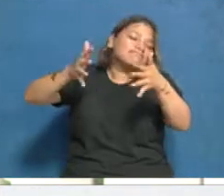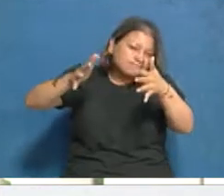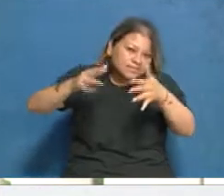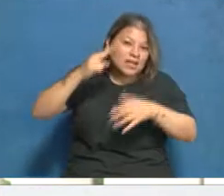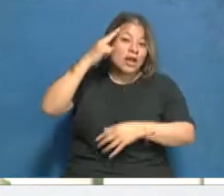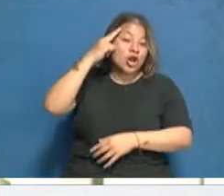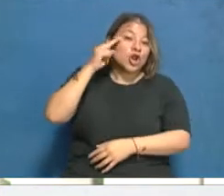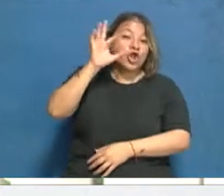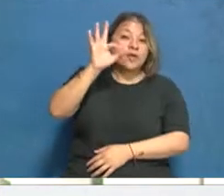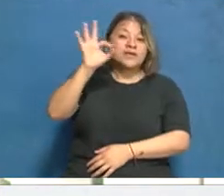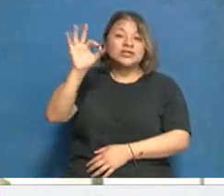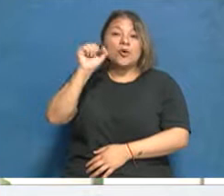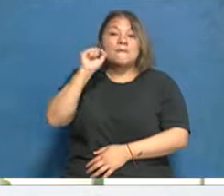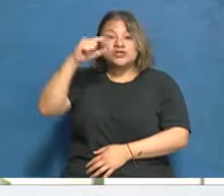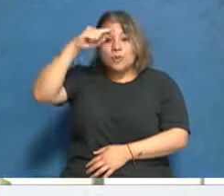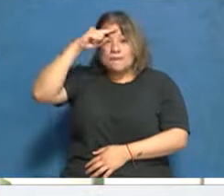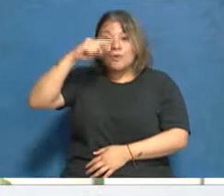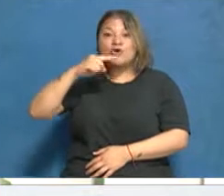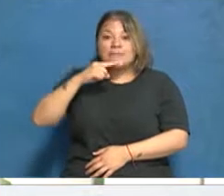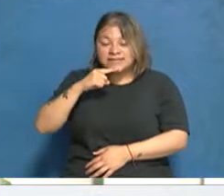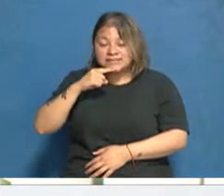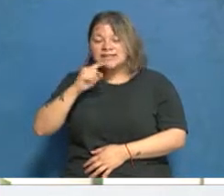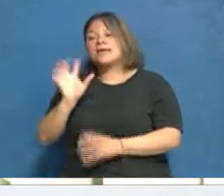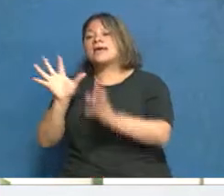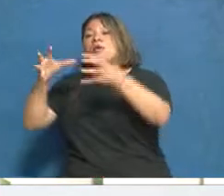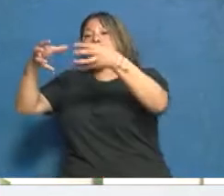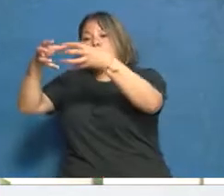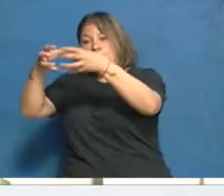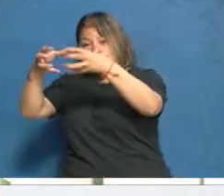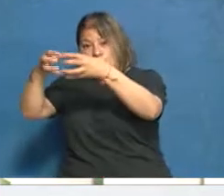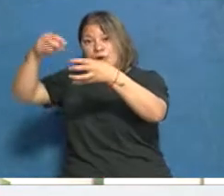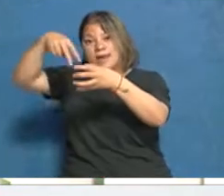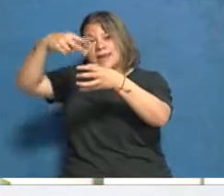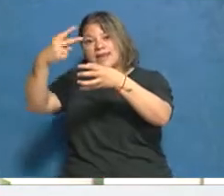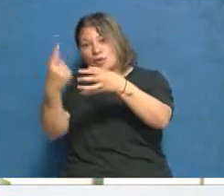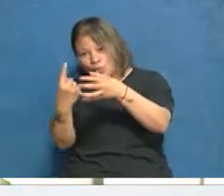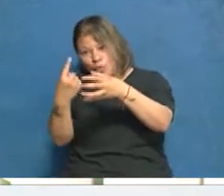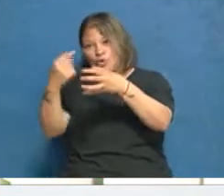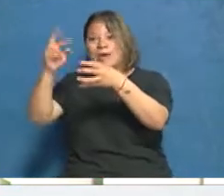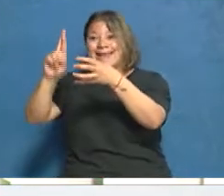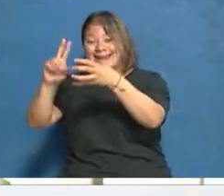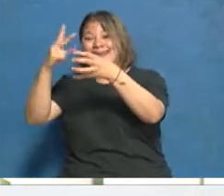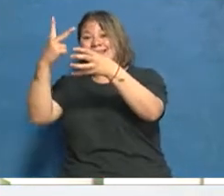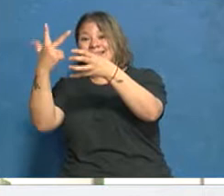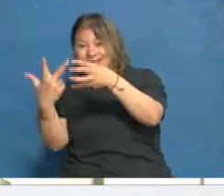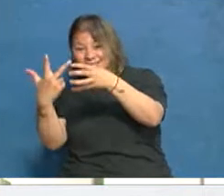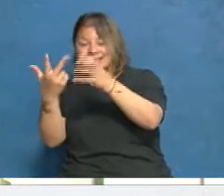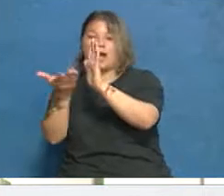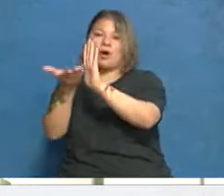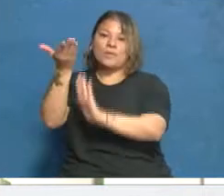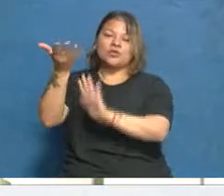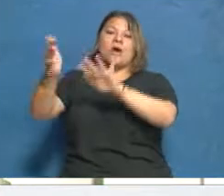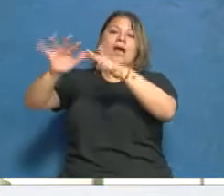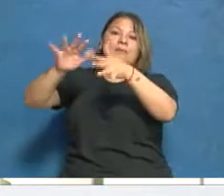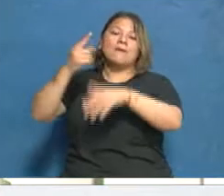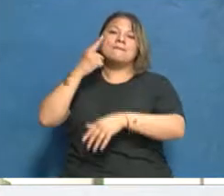de 900 pesos mensuales. Y si este usuario N1 es R3, va a tener un aumento aproximado